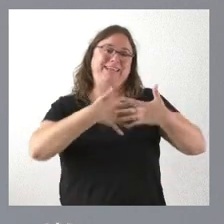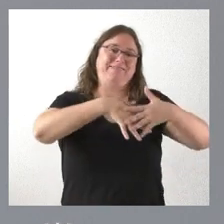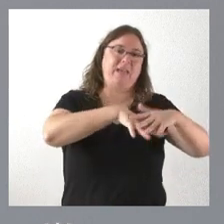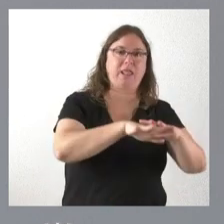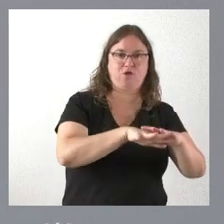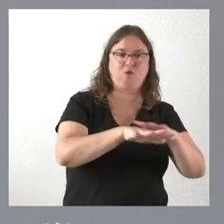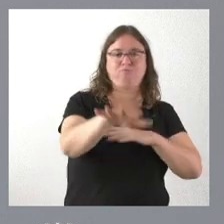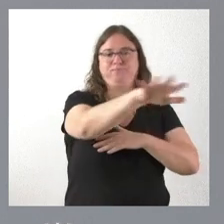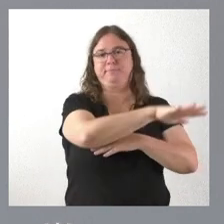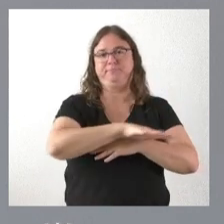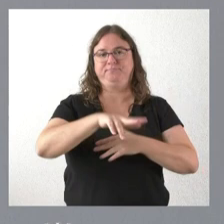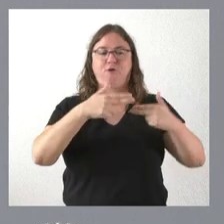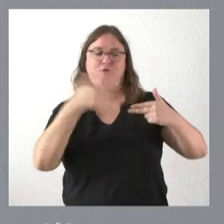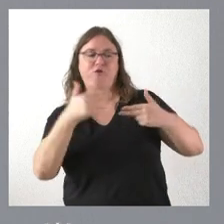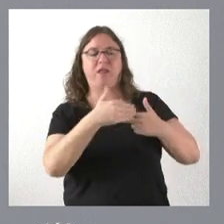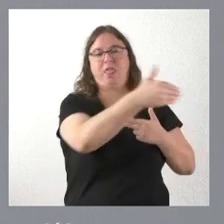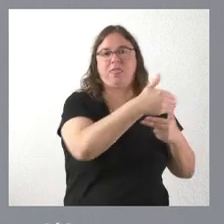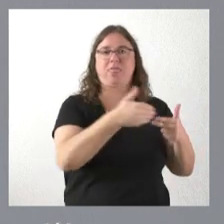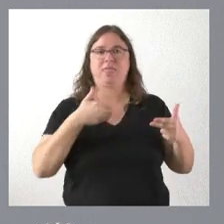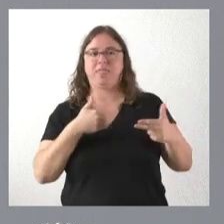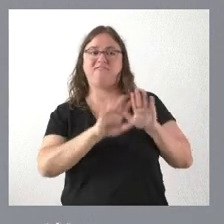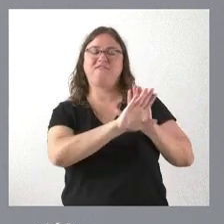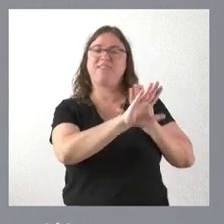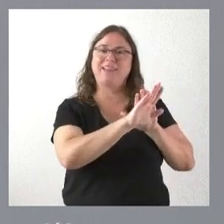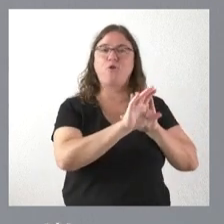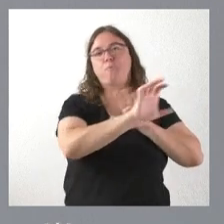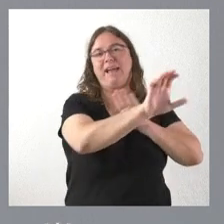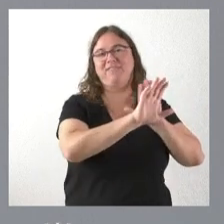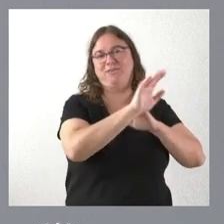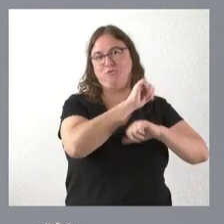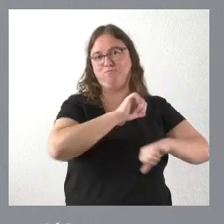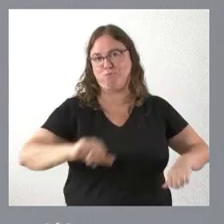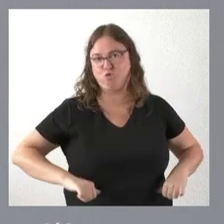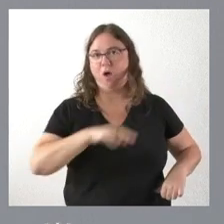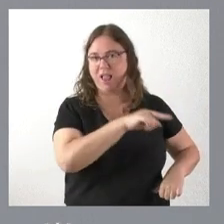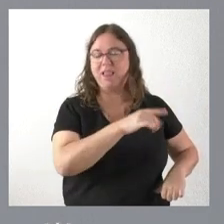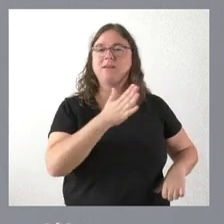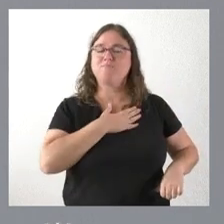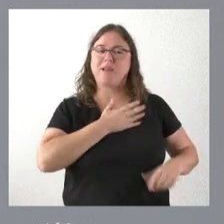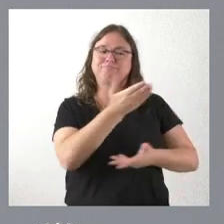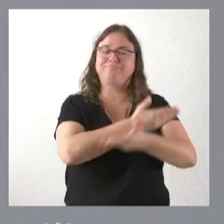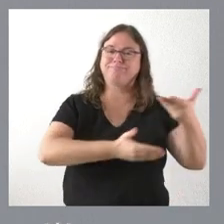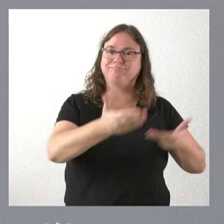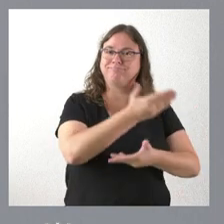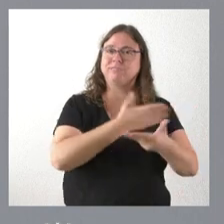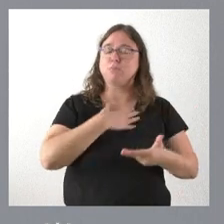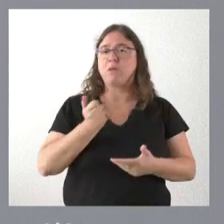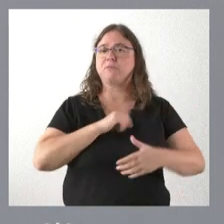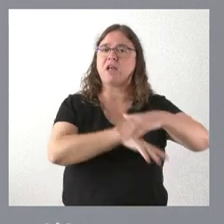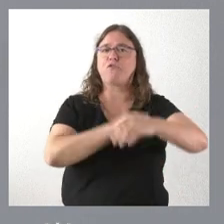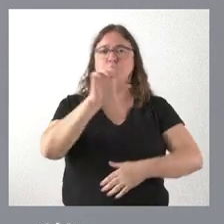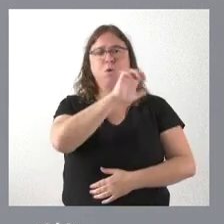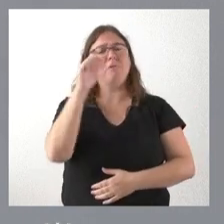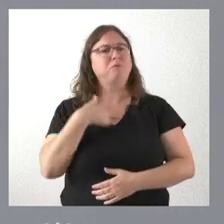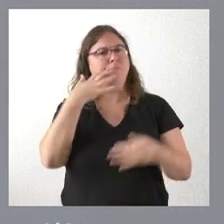la con la comunidad vecina con el país vecino con Portugal para llevar a cabo estas actuaciones naturalmente yo